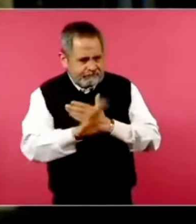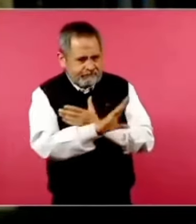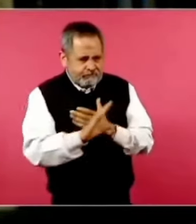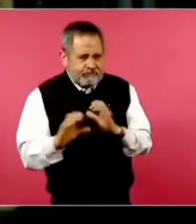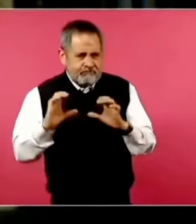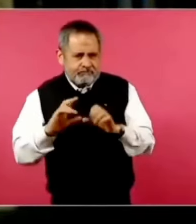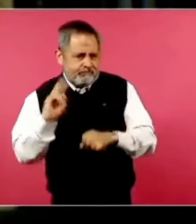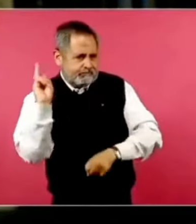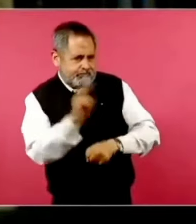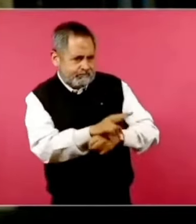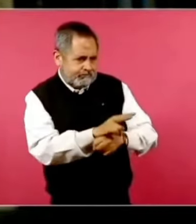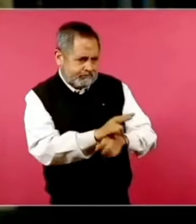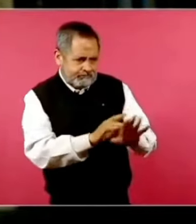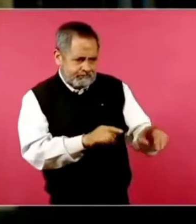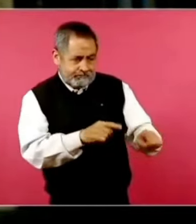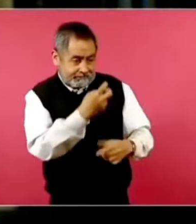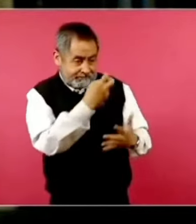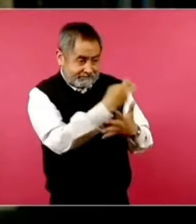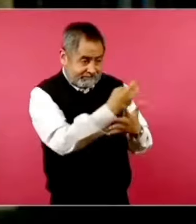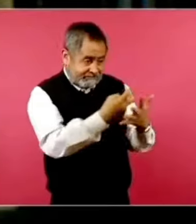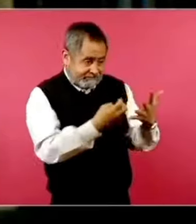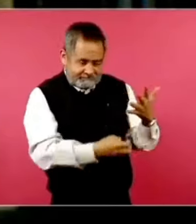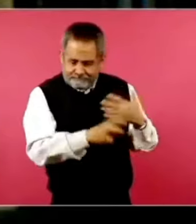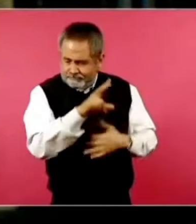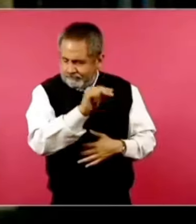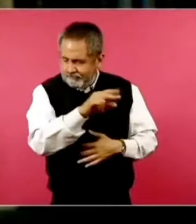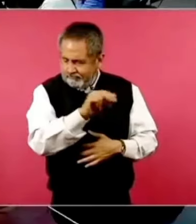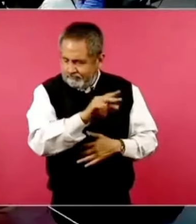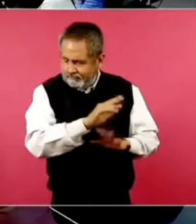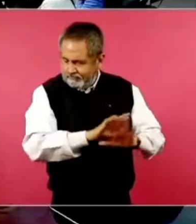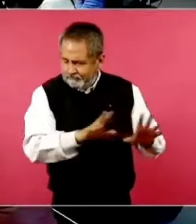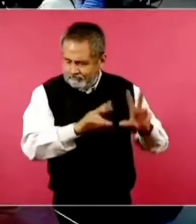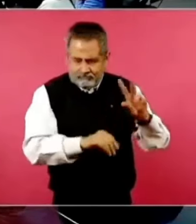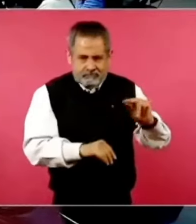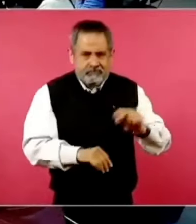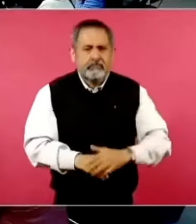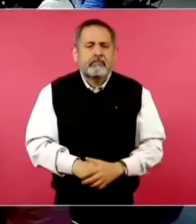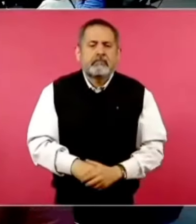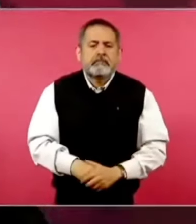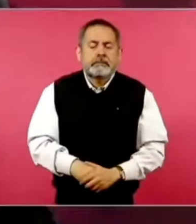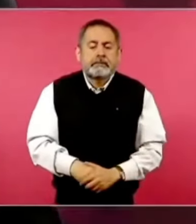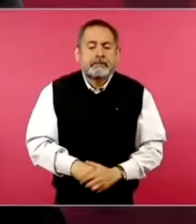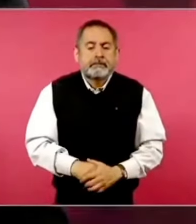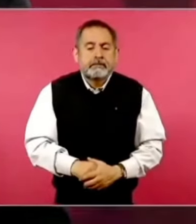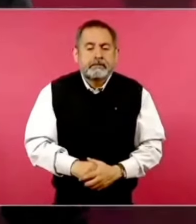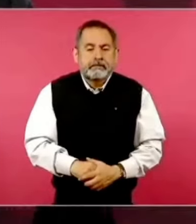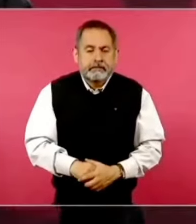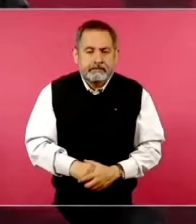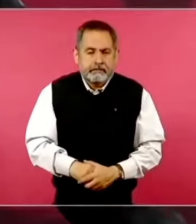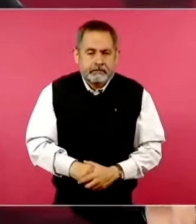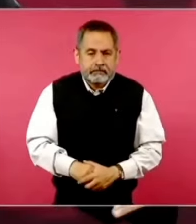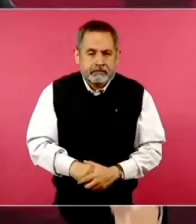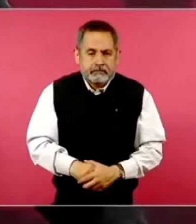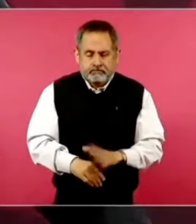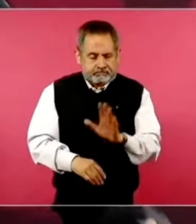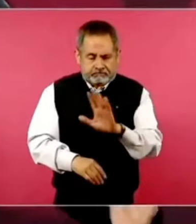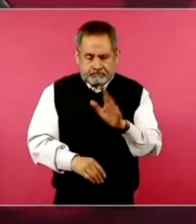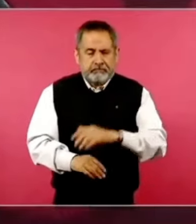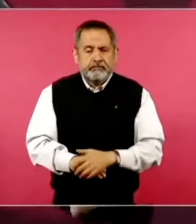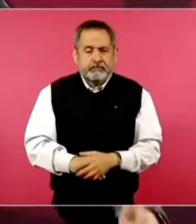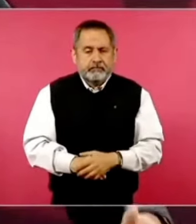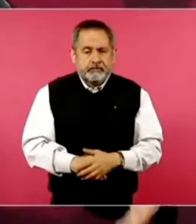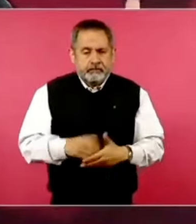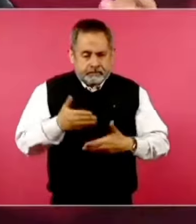estén en una lista miren este son procesos ya